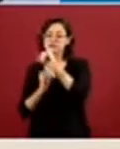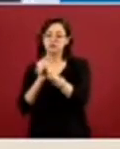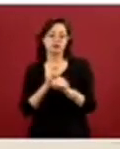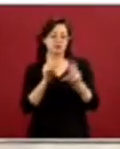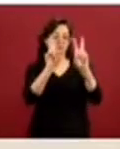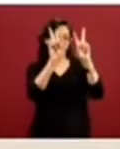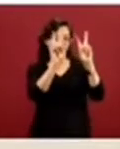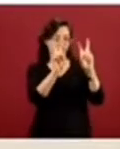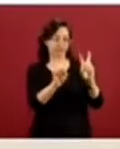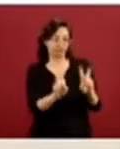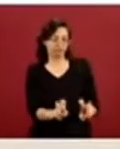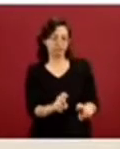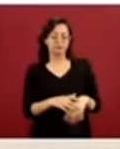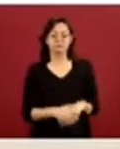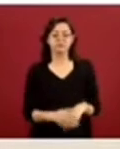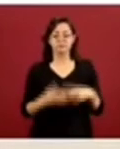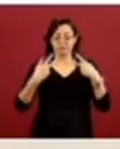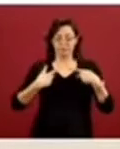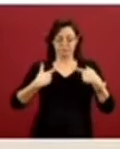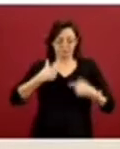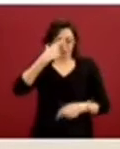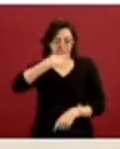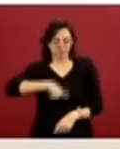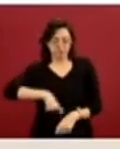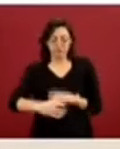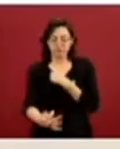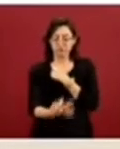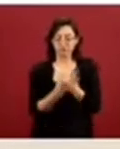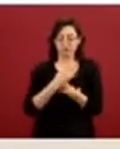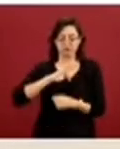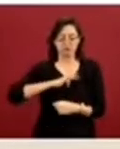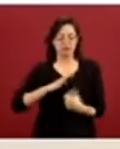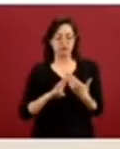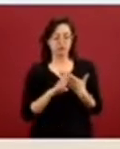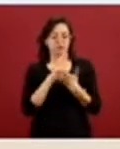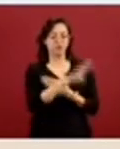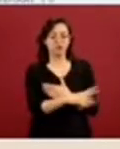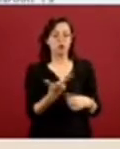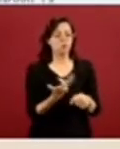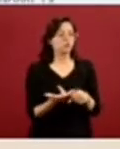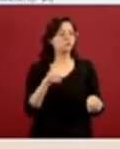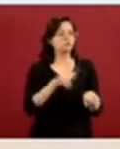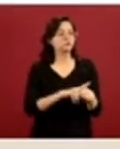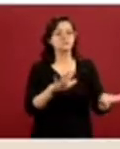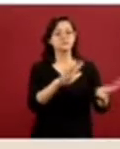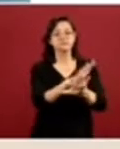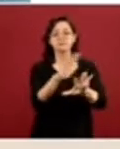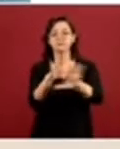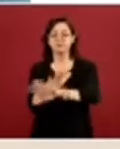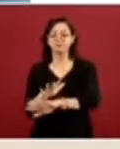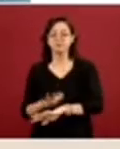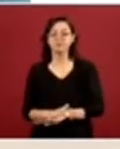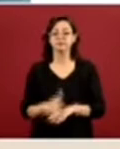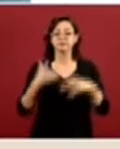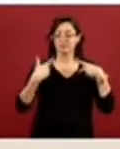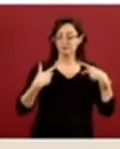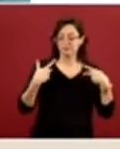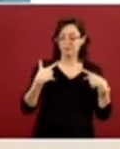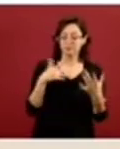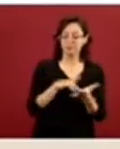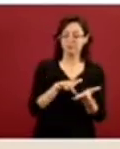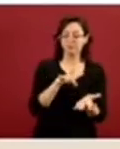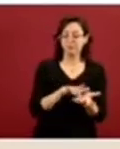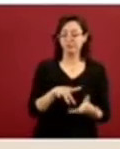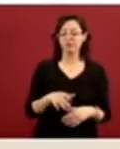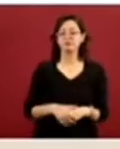temáticas: protección personal y prevención de infecciones, reconversión hospitalaria, apoyo a personal médico